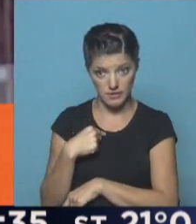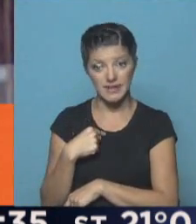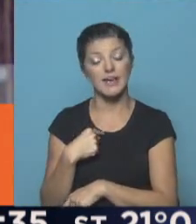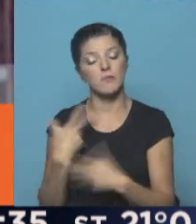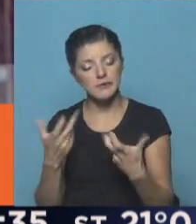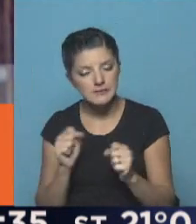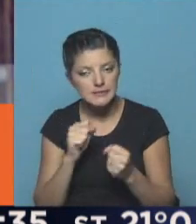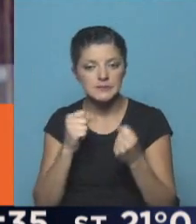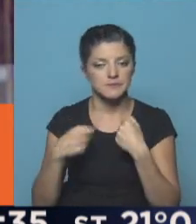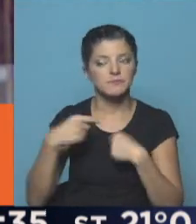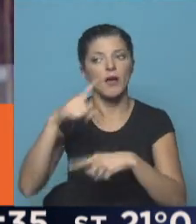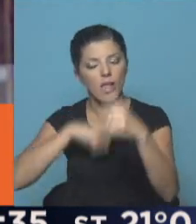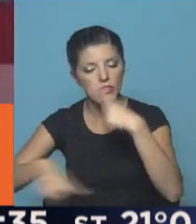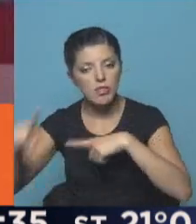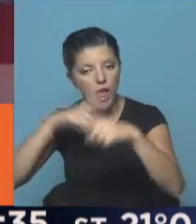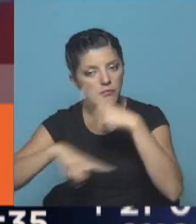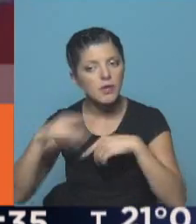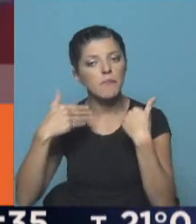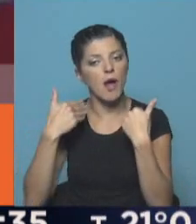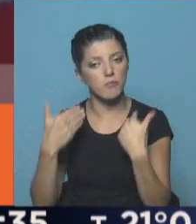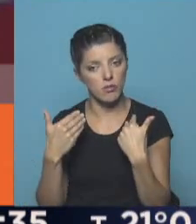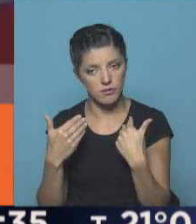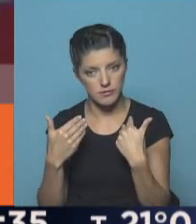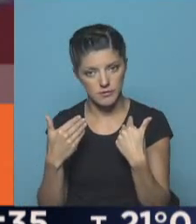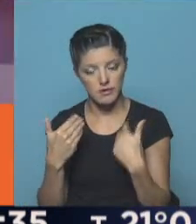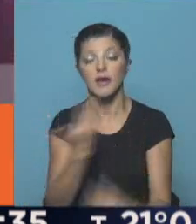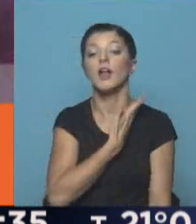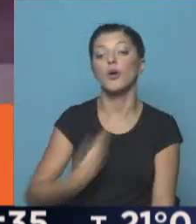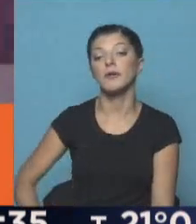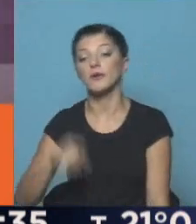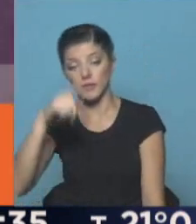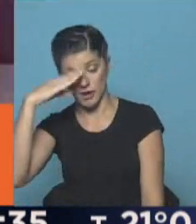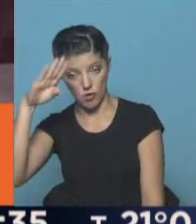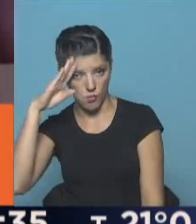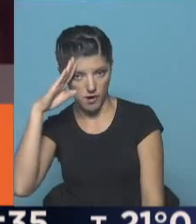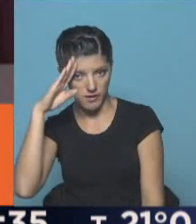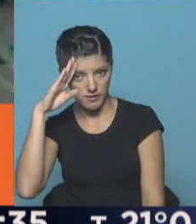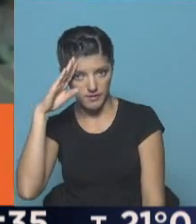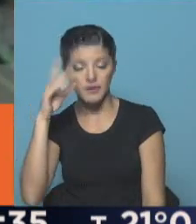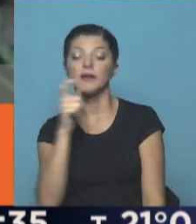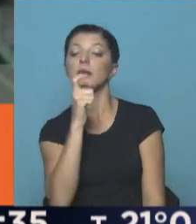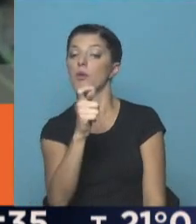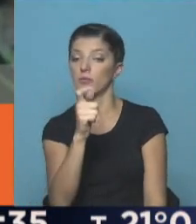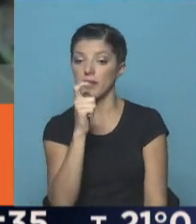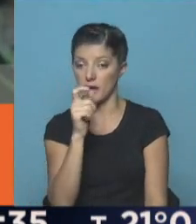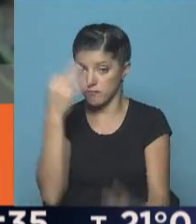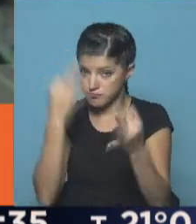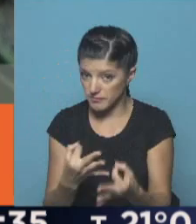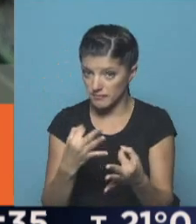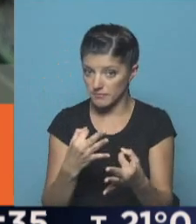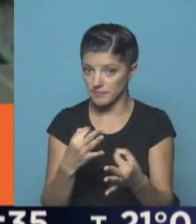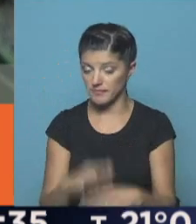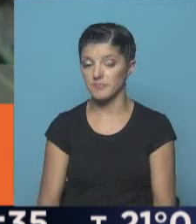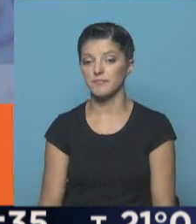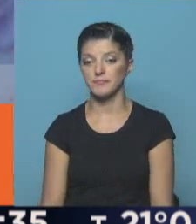molesta la retórica para que el gobierno cubano responda en su manera eficiente. Y lo que